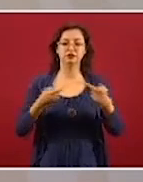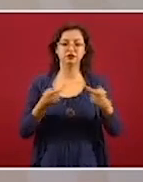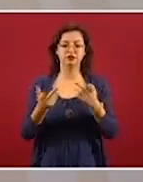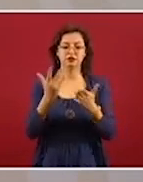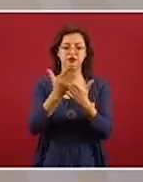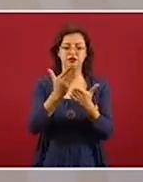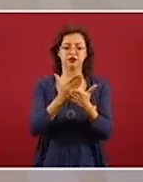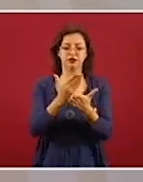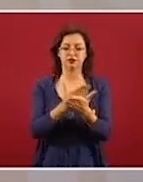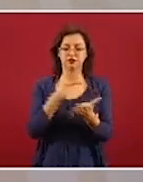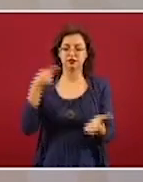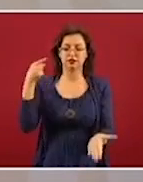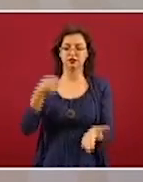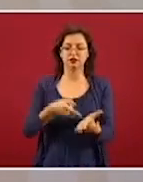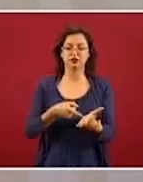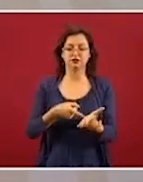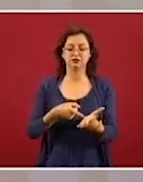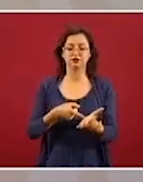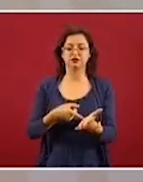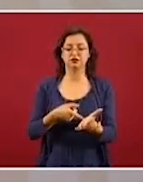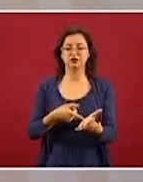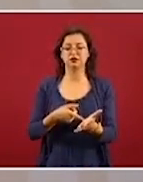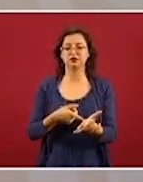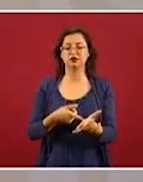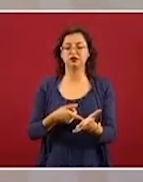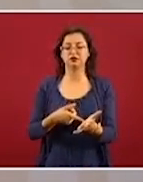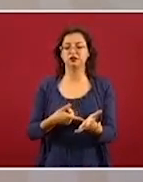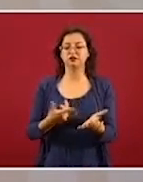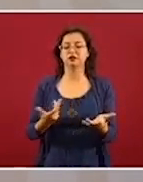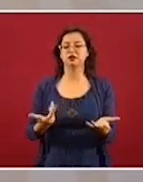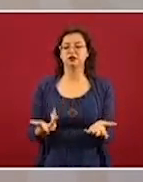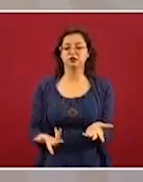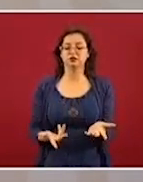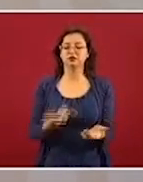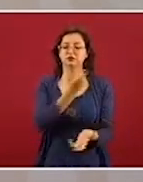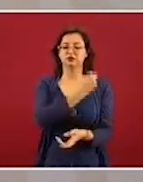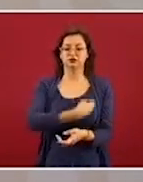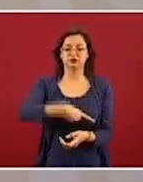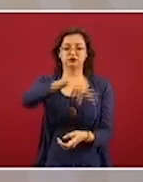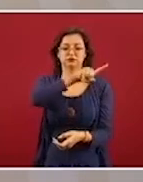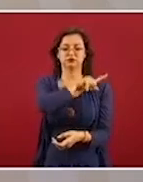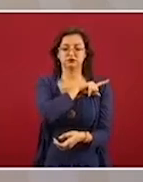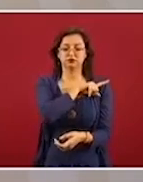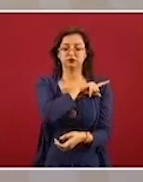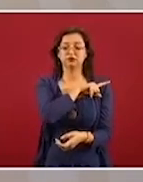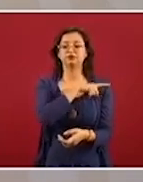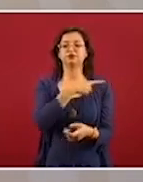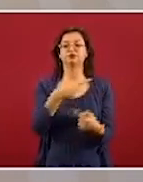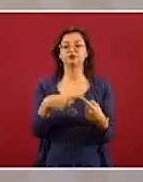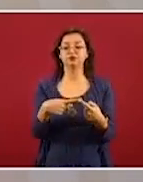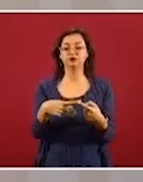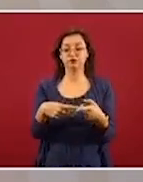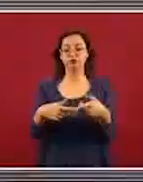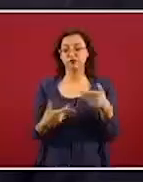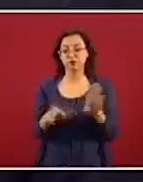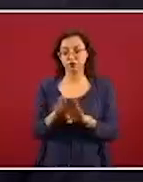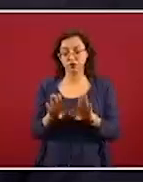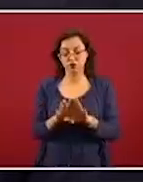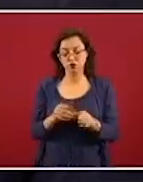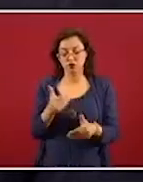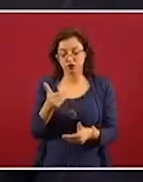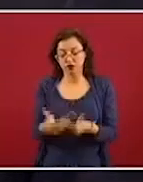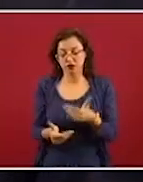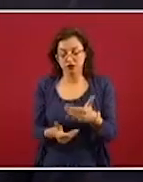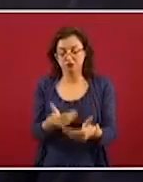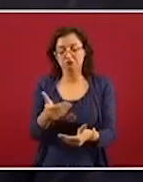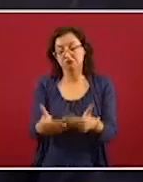tanto lo que tiene que ver con la salud, o sea, para entonces, cómo vamos,